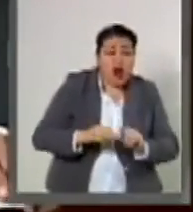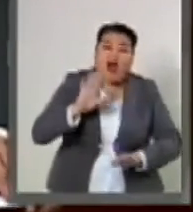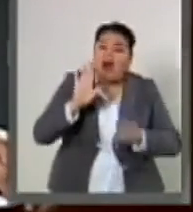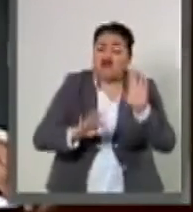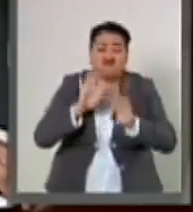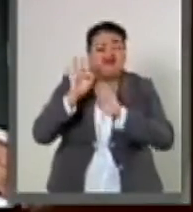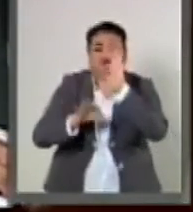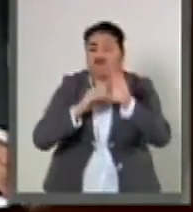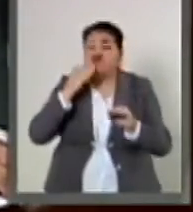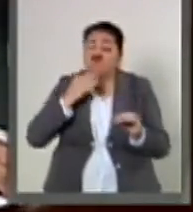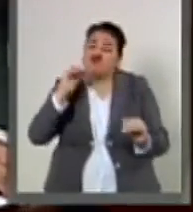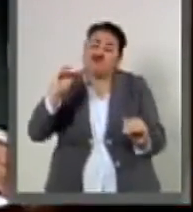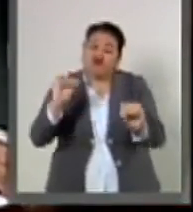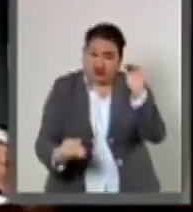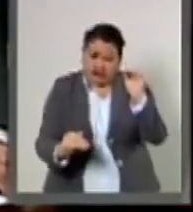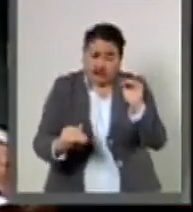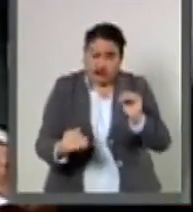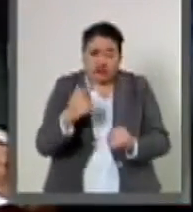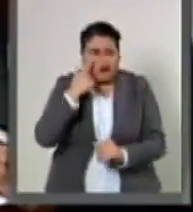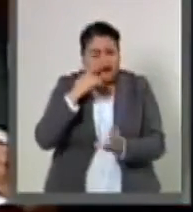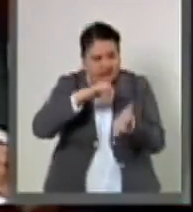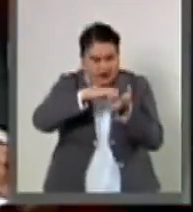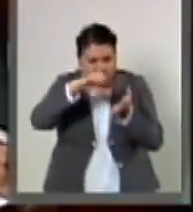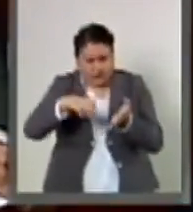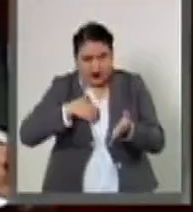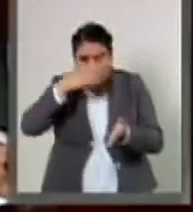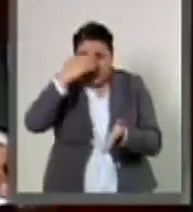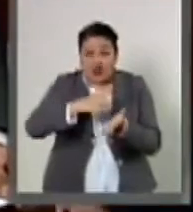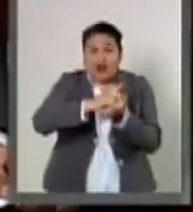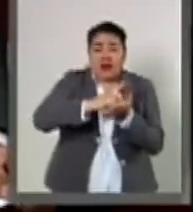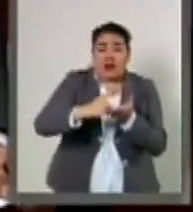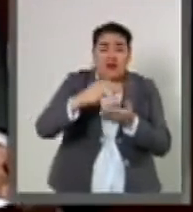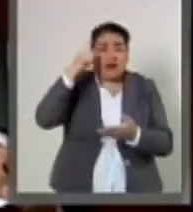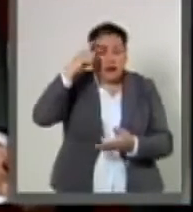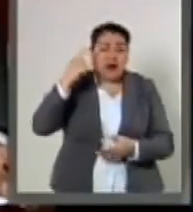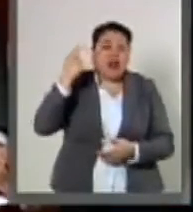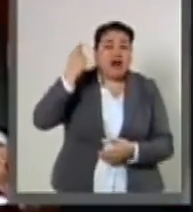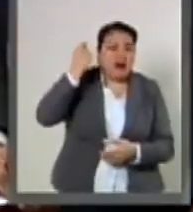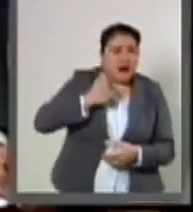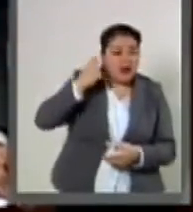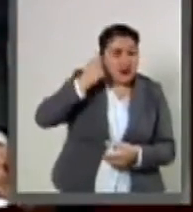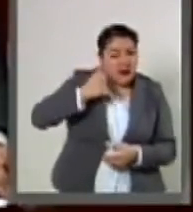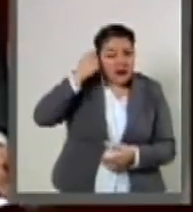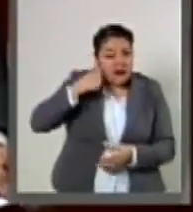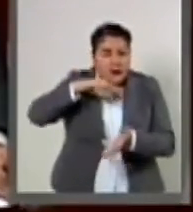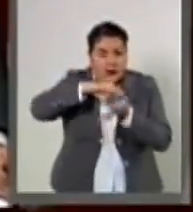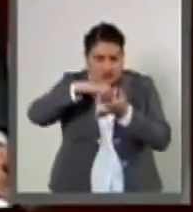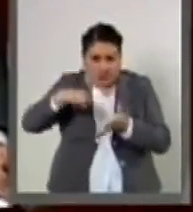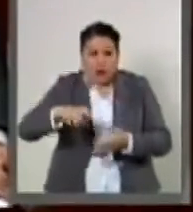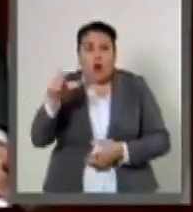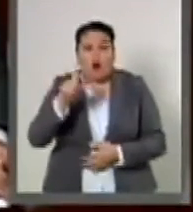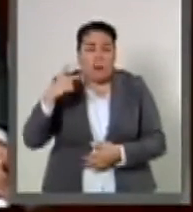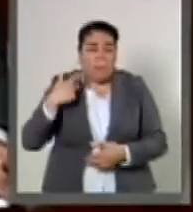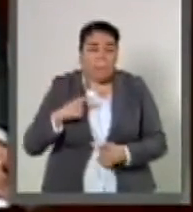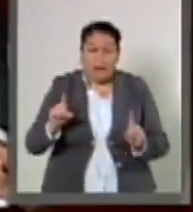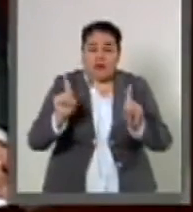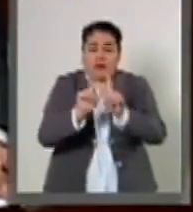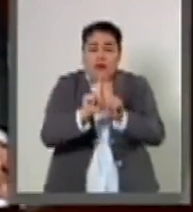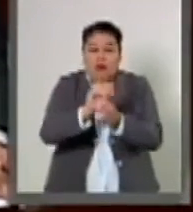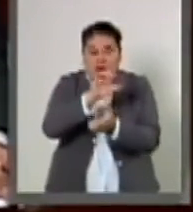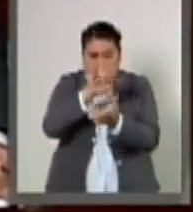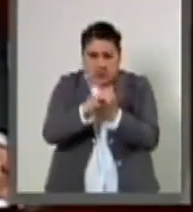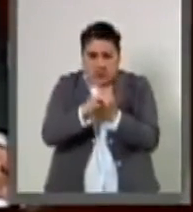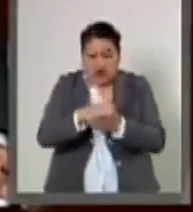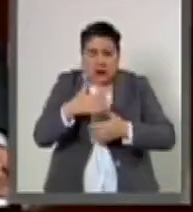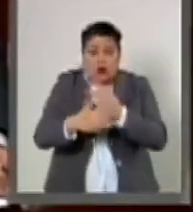hombres. Ejemplo de lo anterior es el derecho a la pensión en el caso de viudez. Tanto en